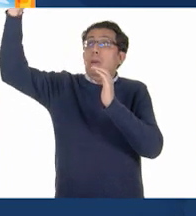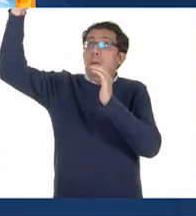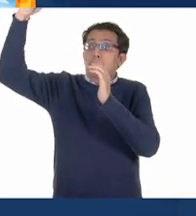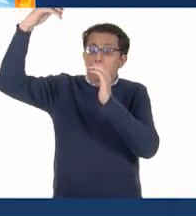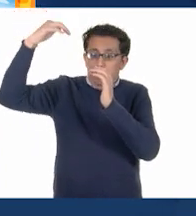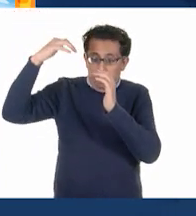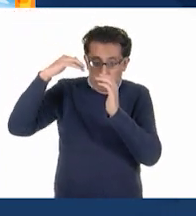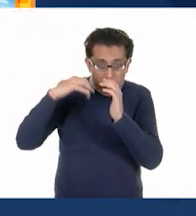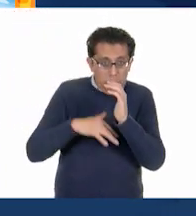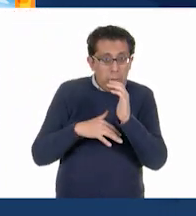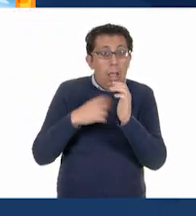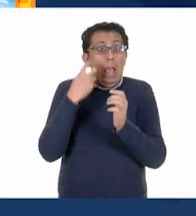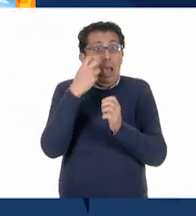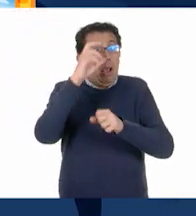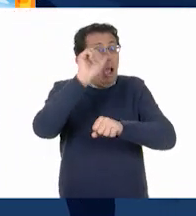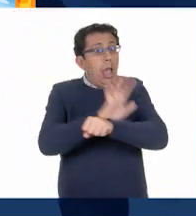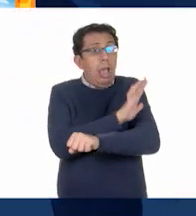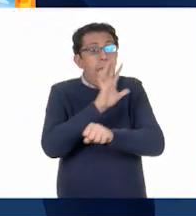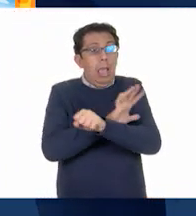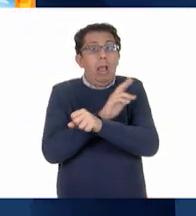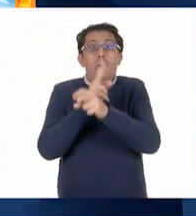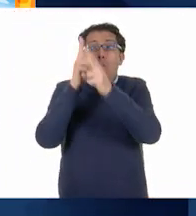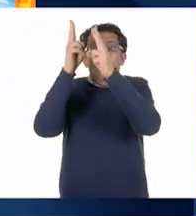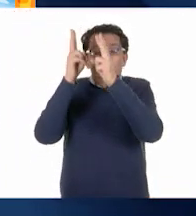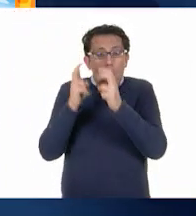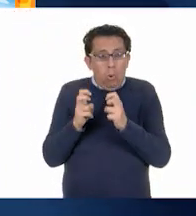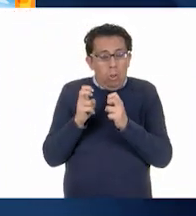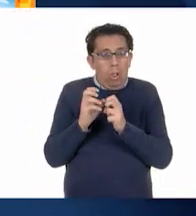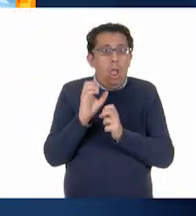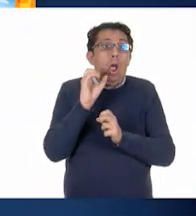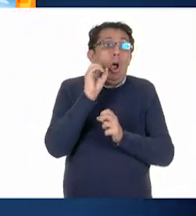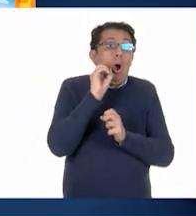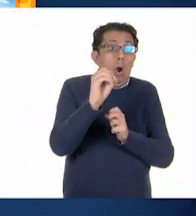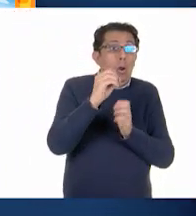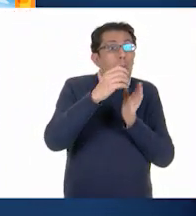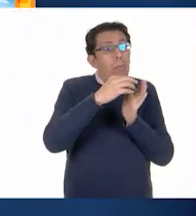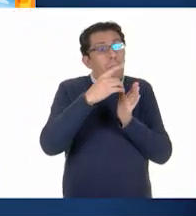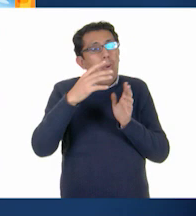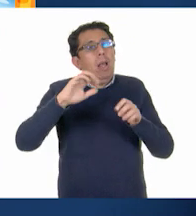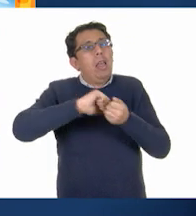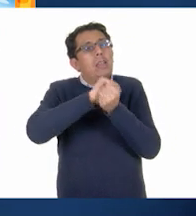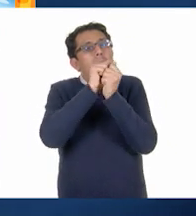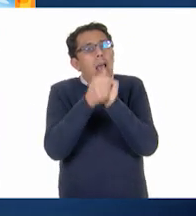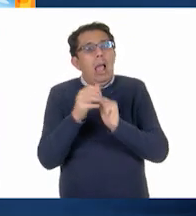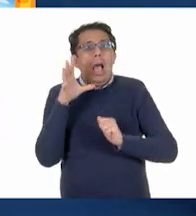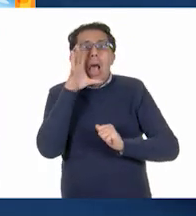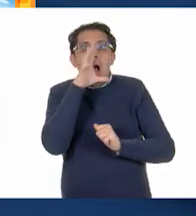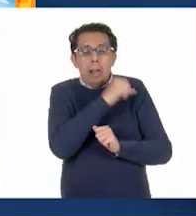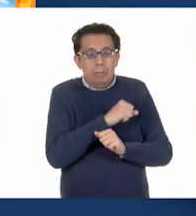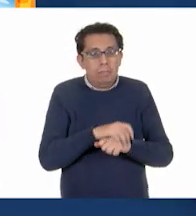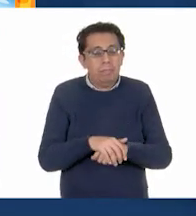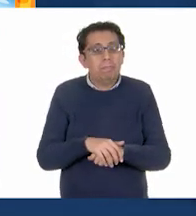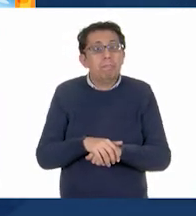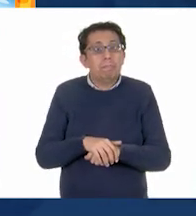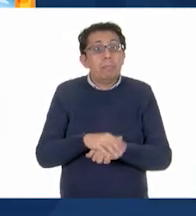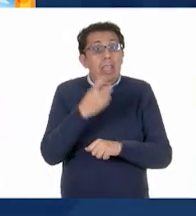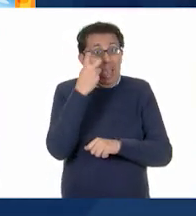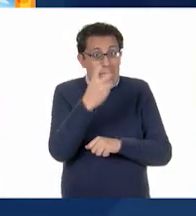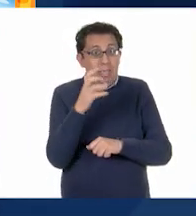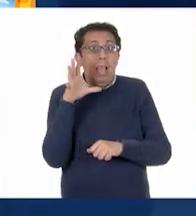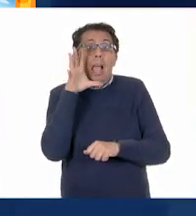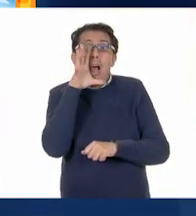Tierra, donde la energía se absorbe o se refleja en forma de calor. Parte del calor que se